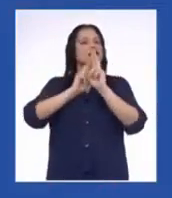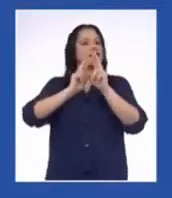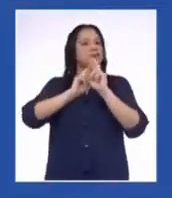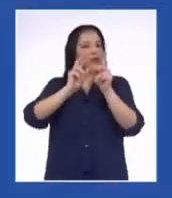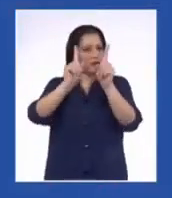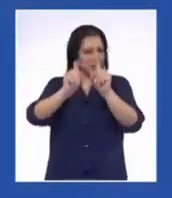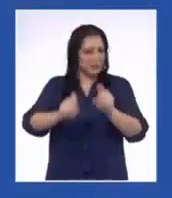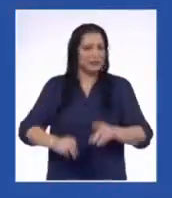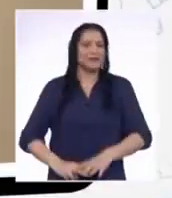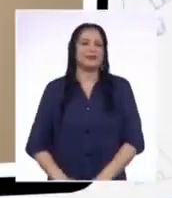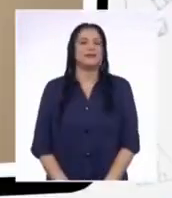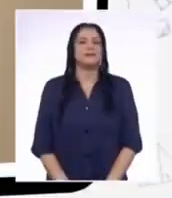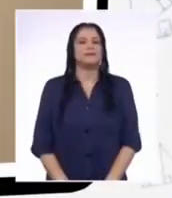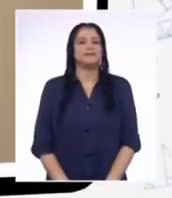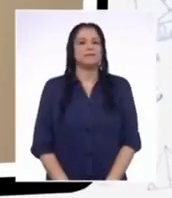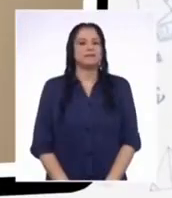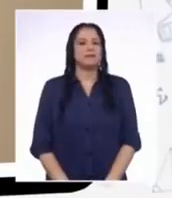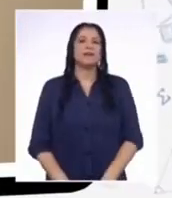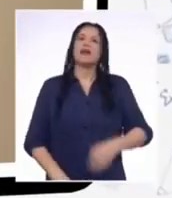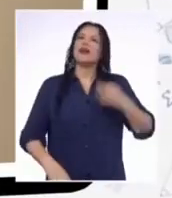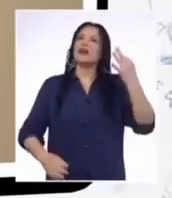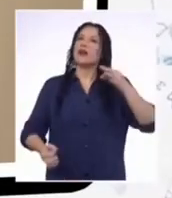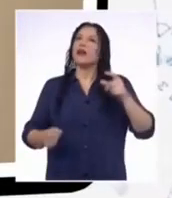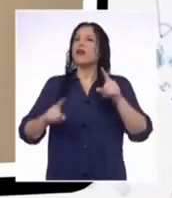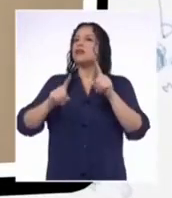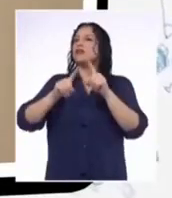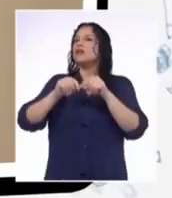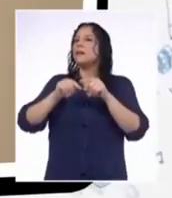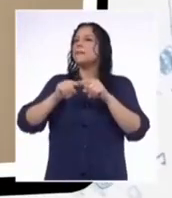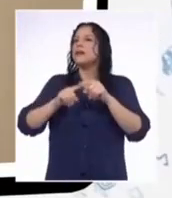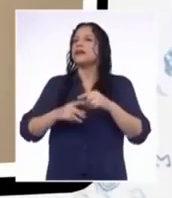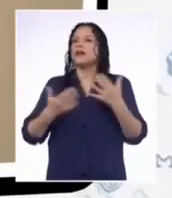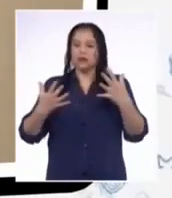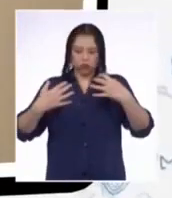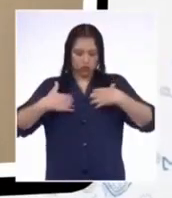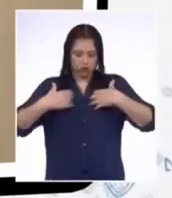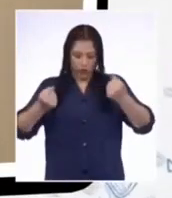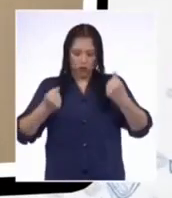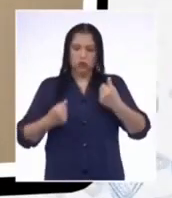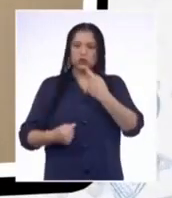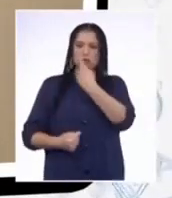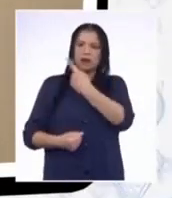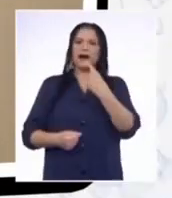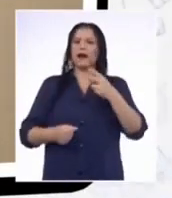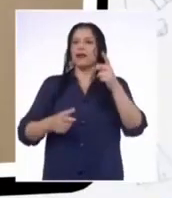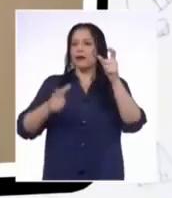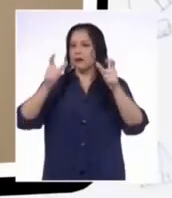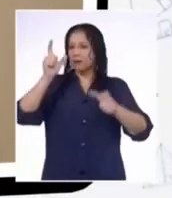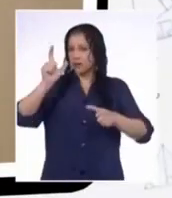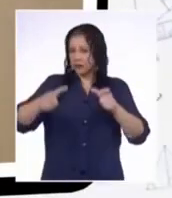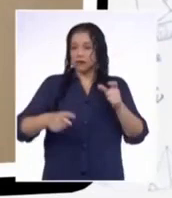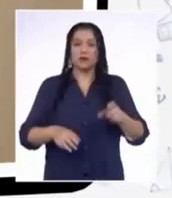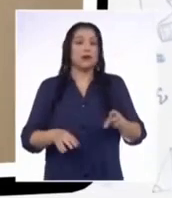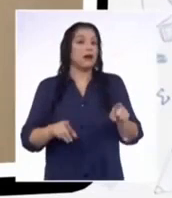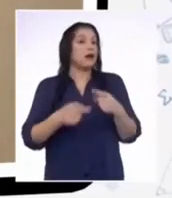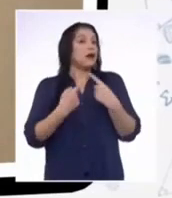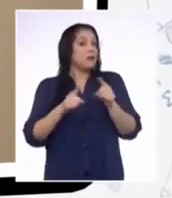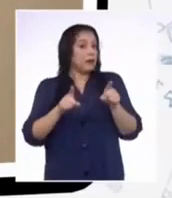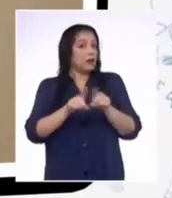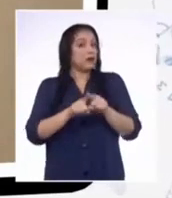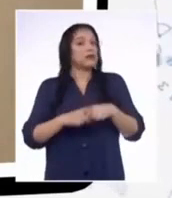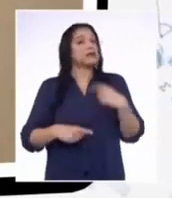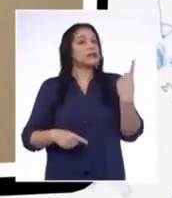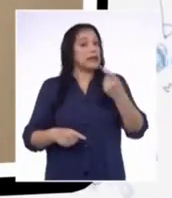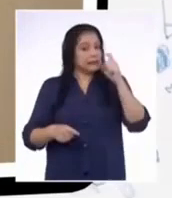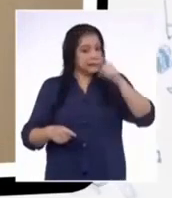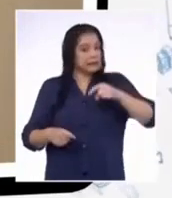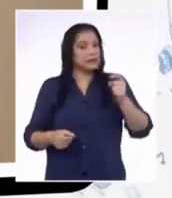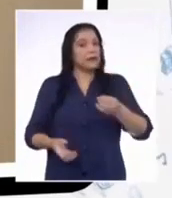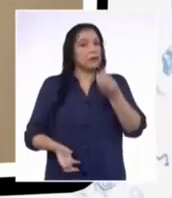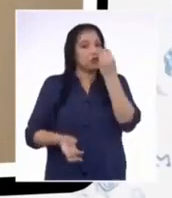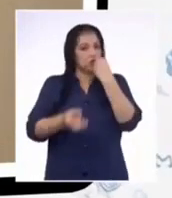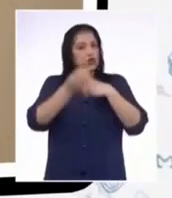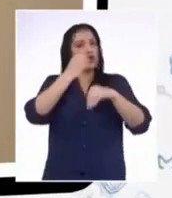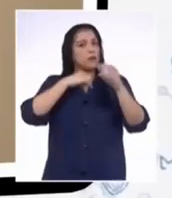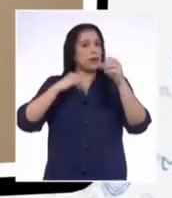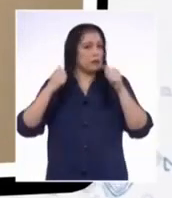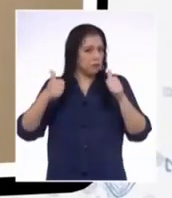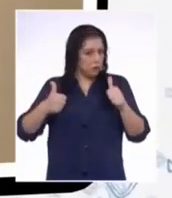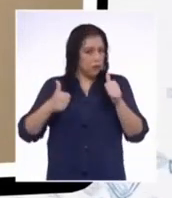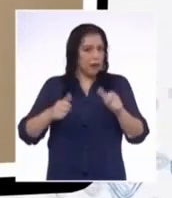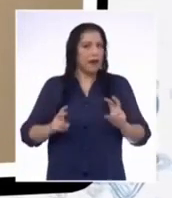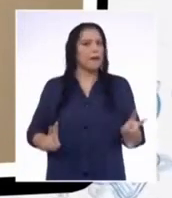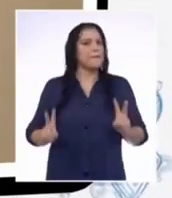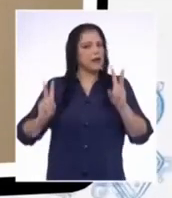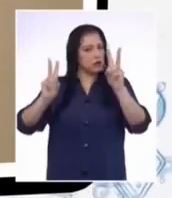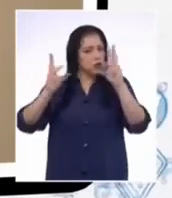respuesta. En realidad, depende del estado de salud de las personas. De todas maneras, en general debemos consumir buena cantidad